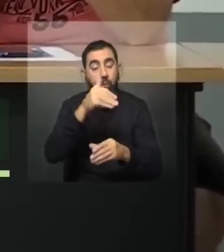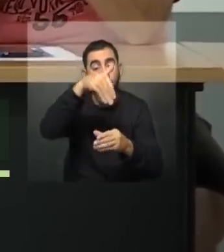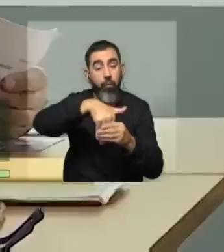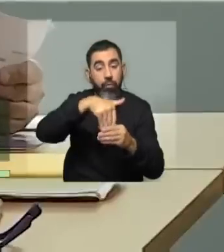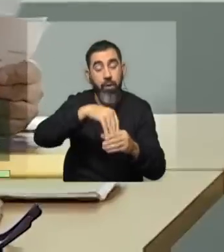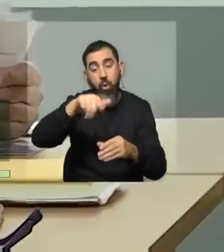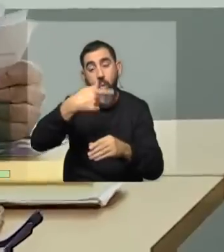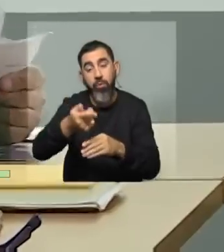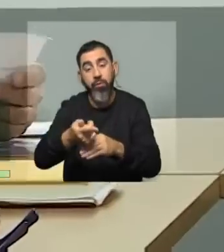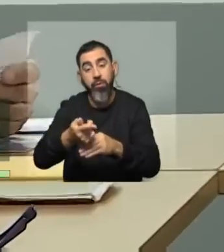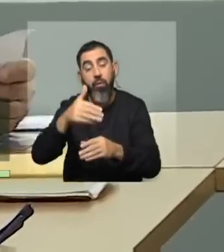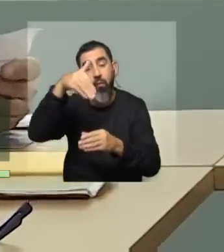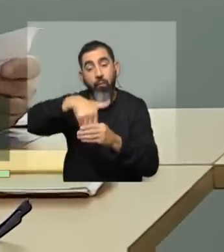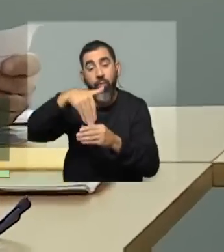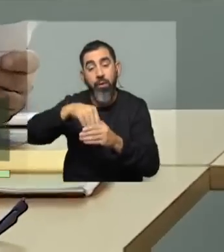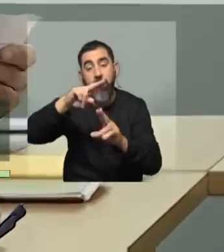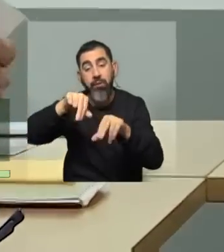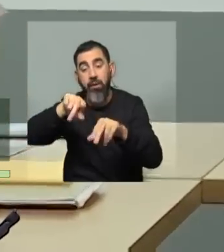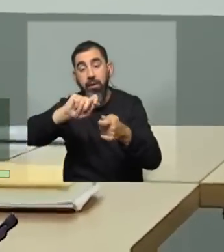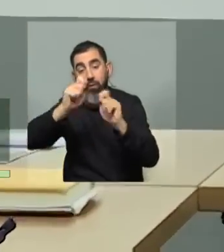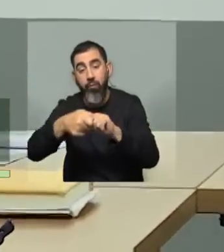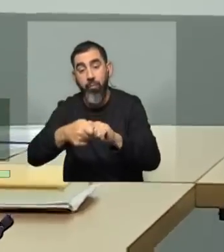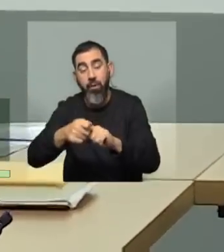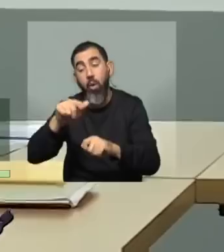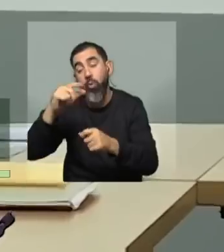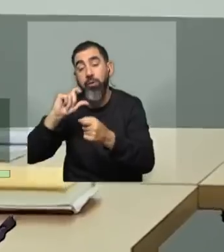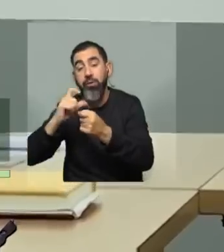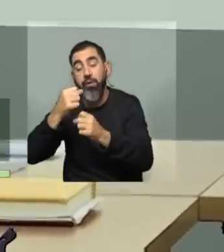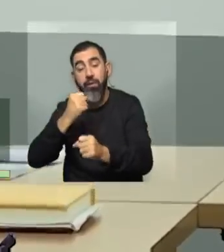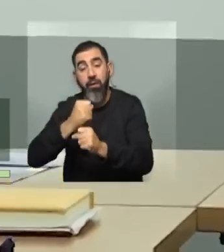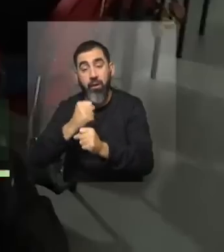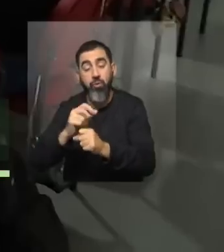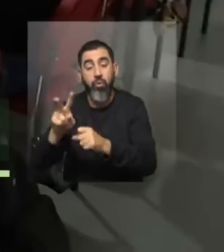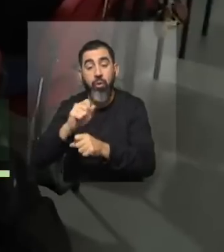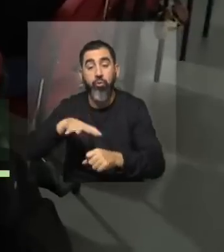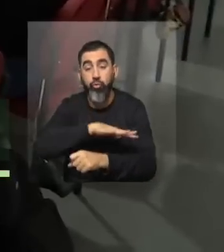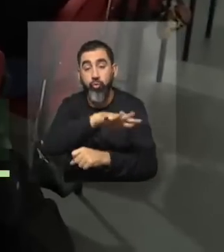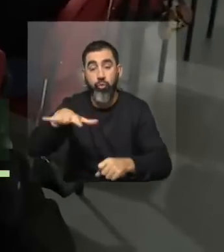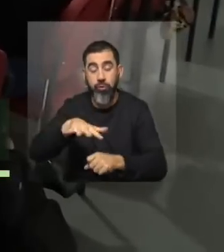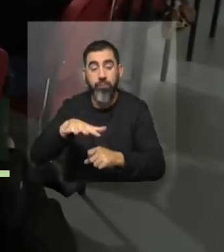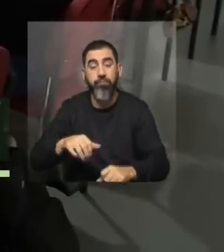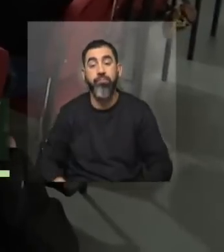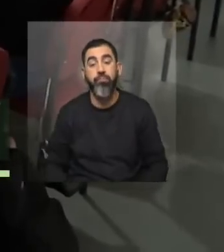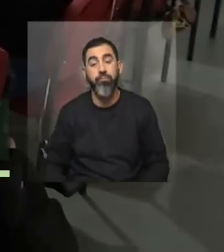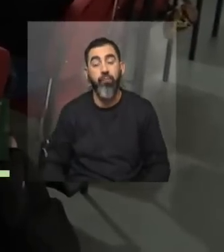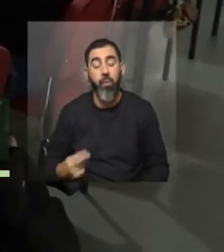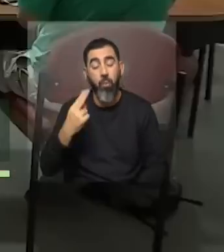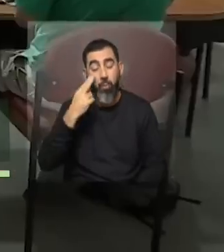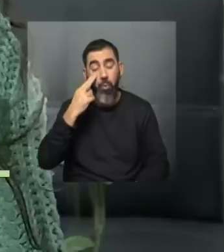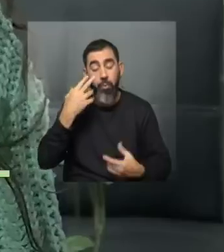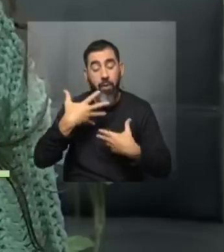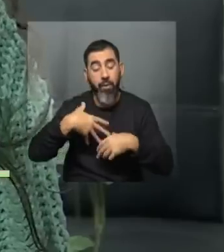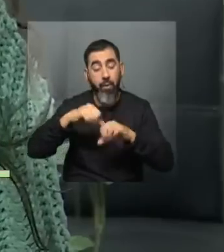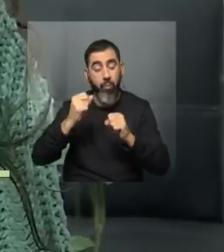plebiscito. Otra, que busca un plebiscito que derogue esa reforma. Y la del Sindicato de Trabajadores de la Seguridad Social. El escollo que nosotros encontramos, el